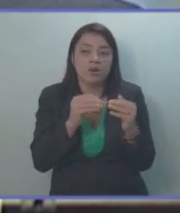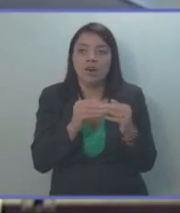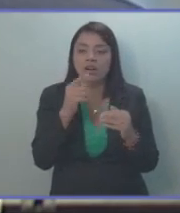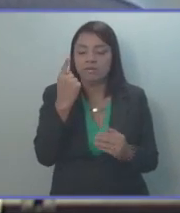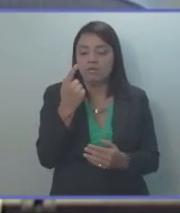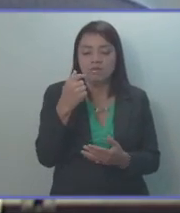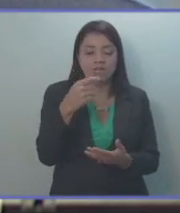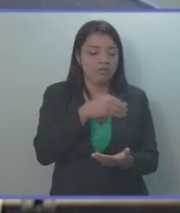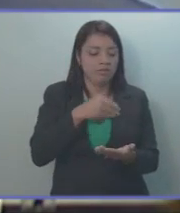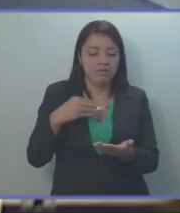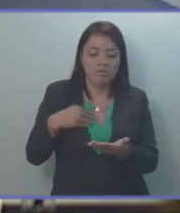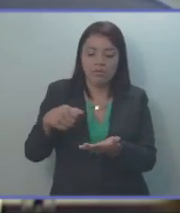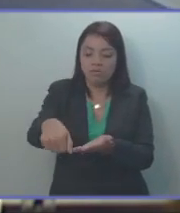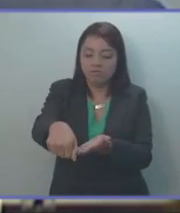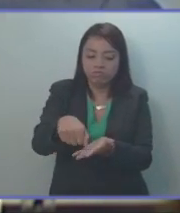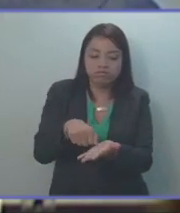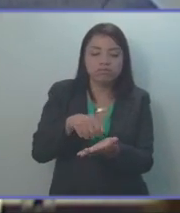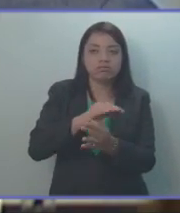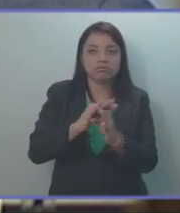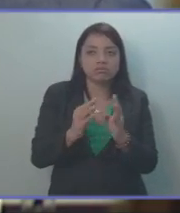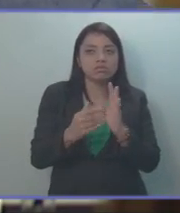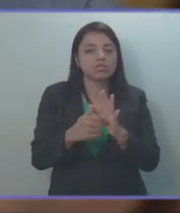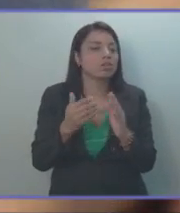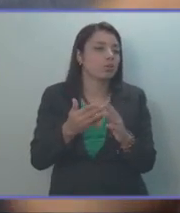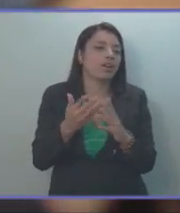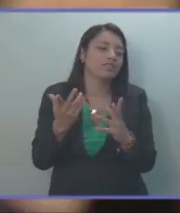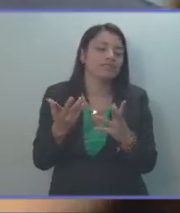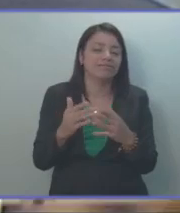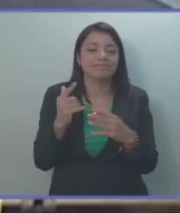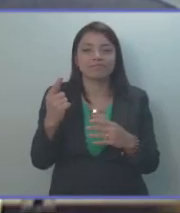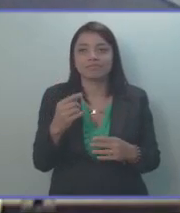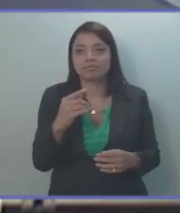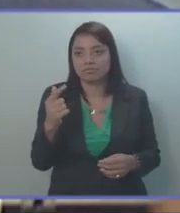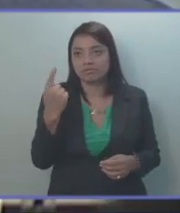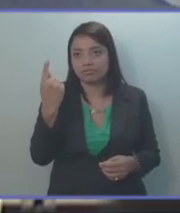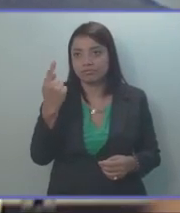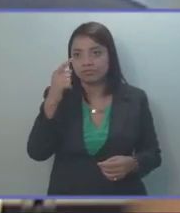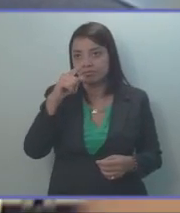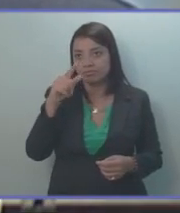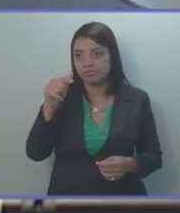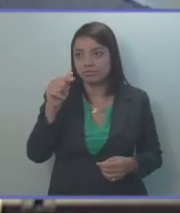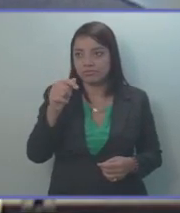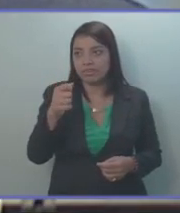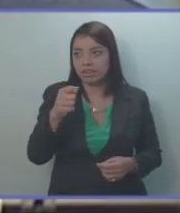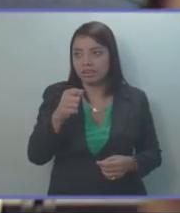cirujano, con todo el respeto y el cariño de los cirujanos que aquí se encuentran presentes.